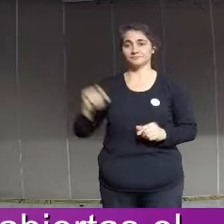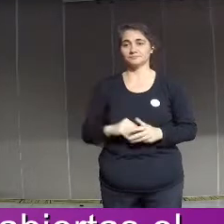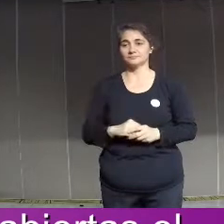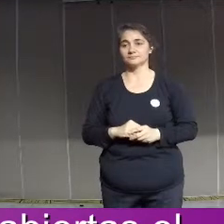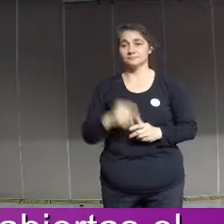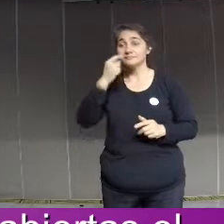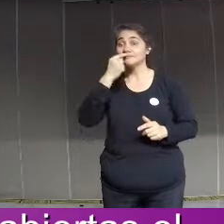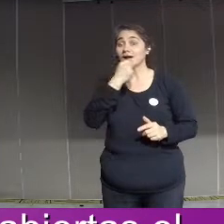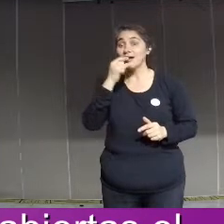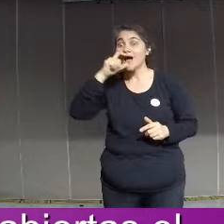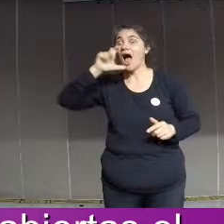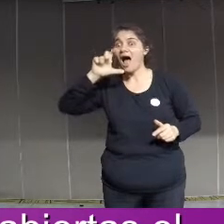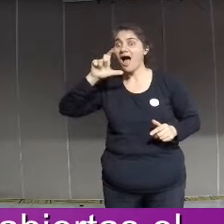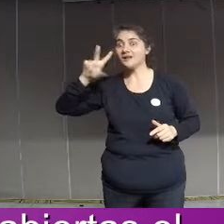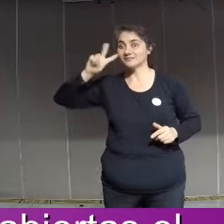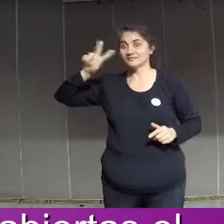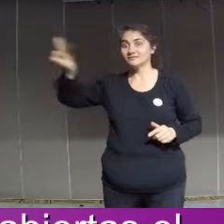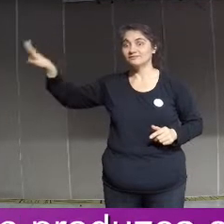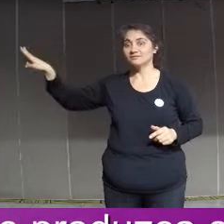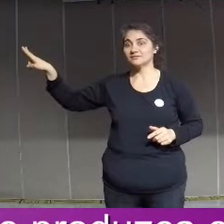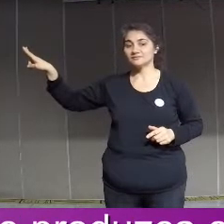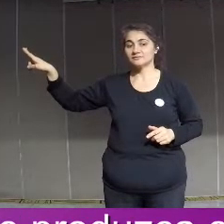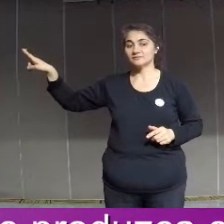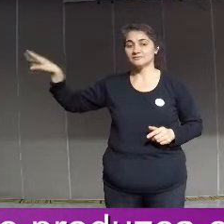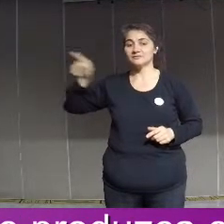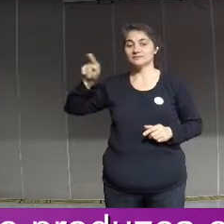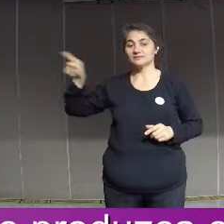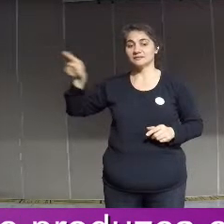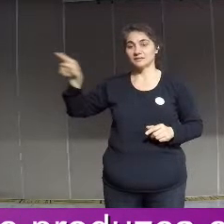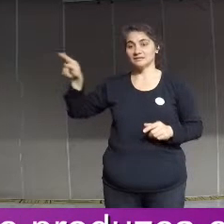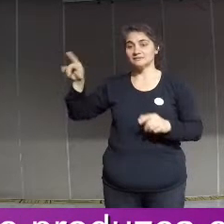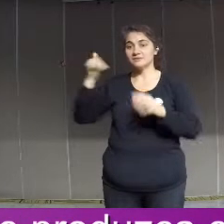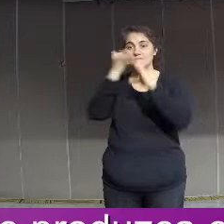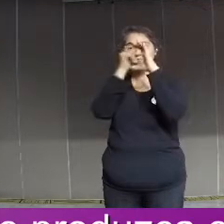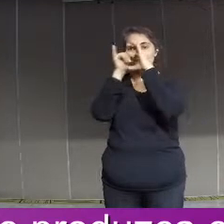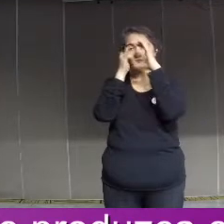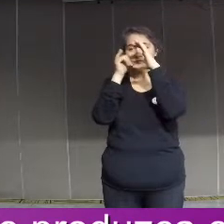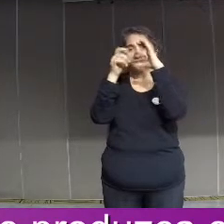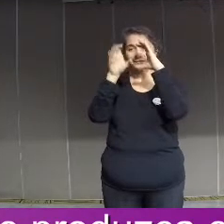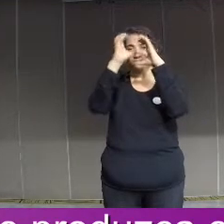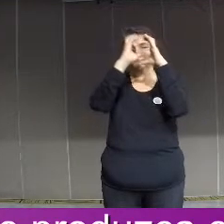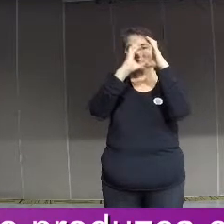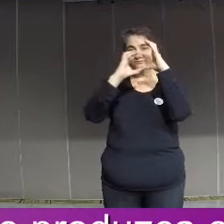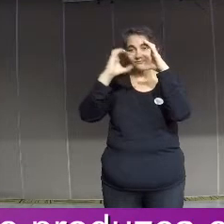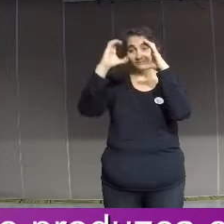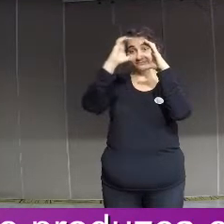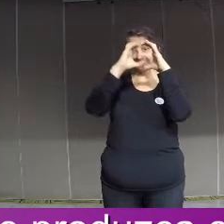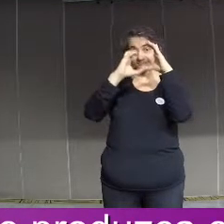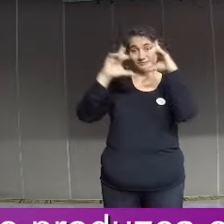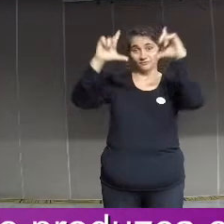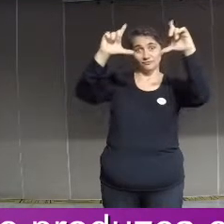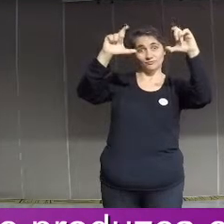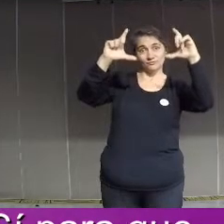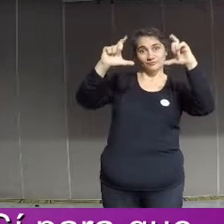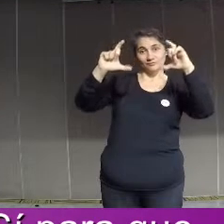boca abierta? ¿Se llega a ver? Esto es un estudio de video de deglución. Es un estudio que es